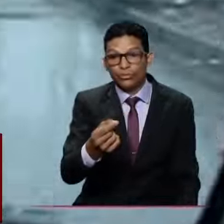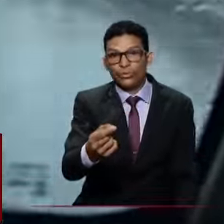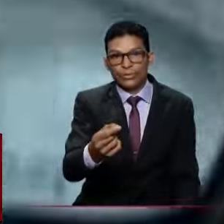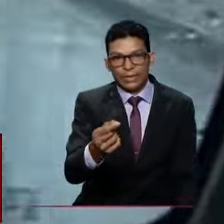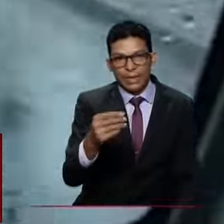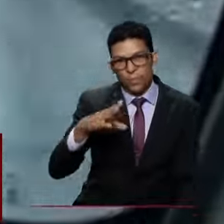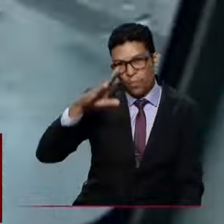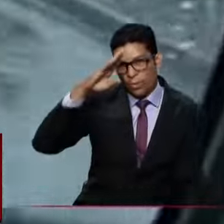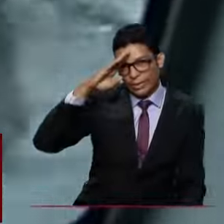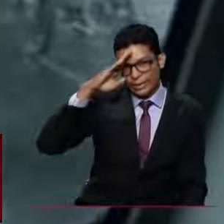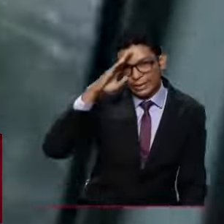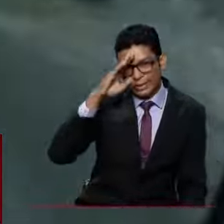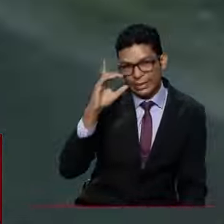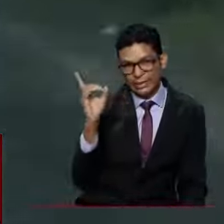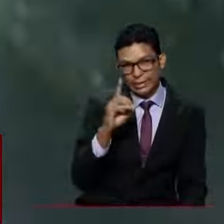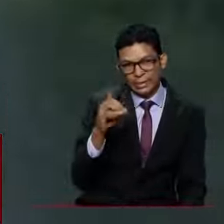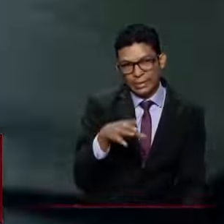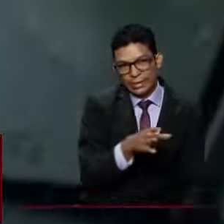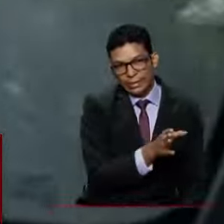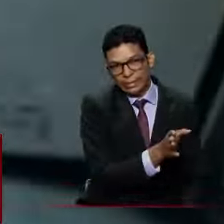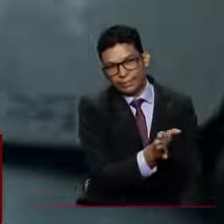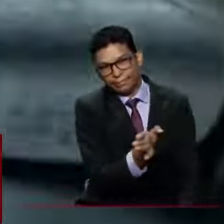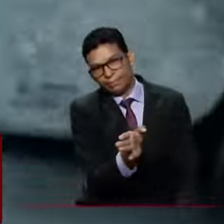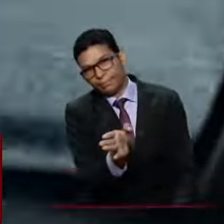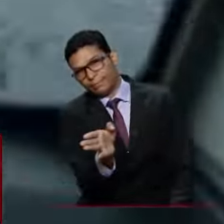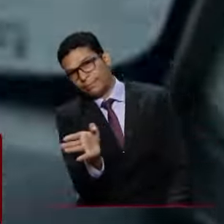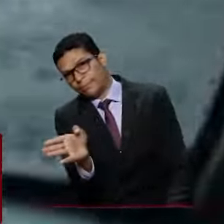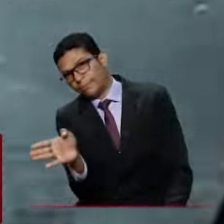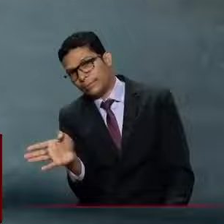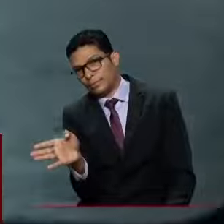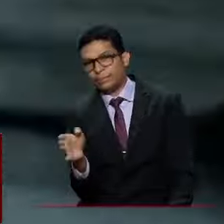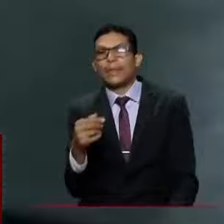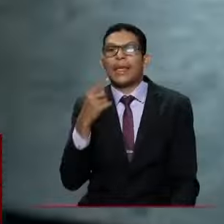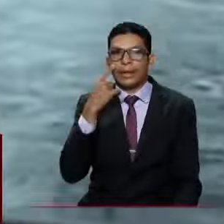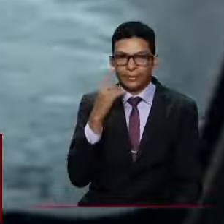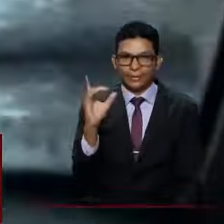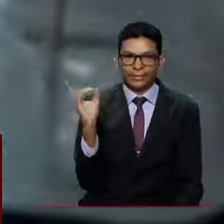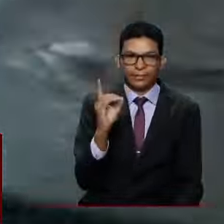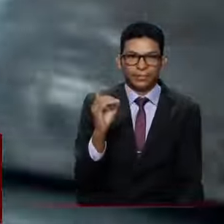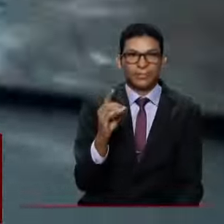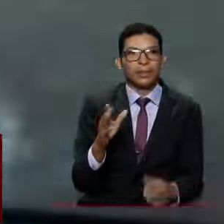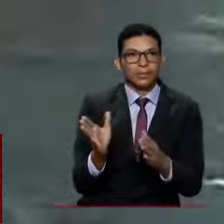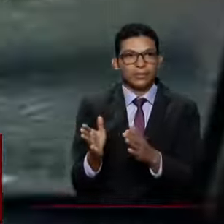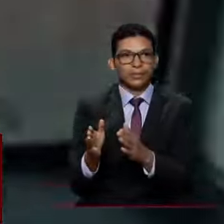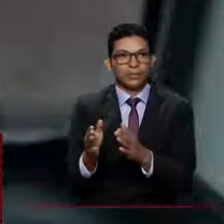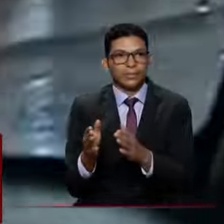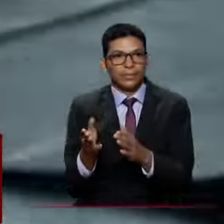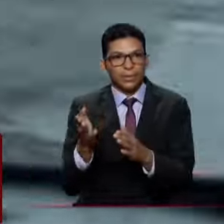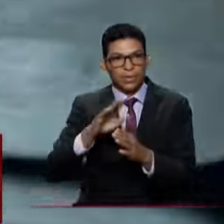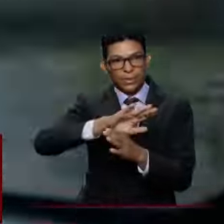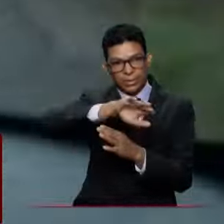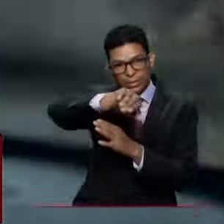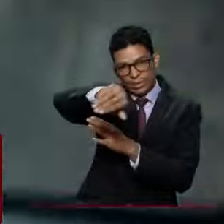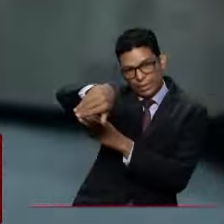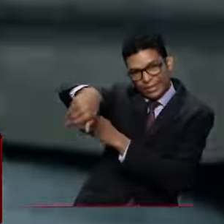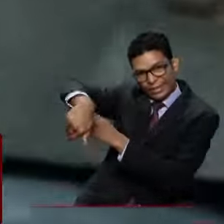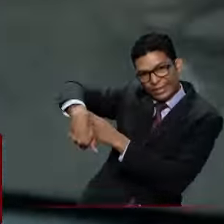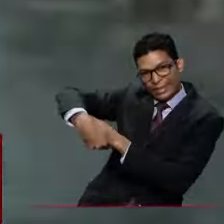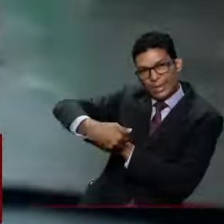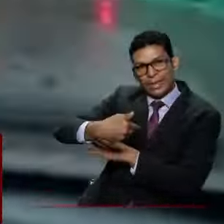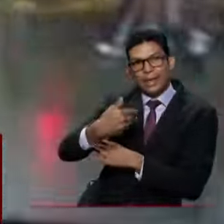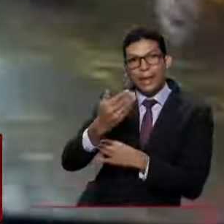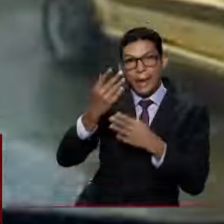de policía y nuevamente cruzan a la derecha y van a atravesar por debajo del puente y esta